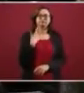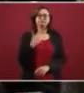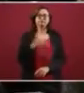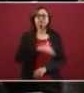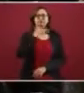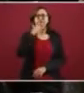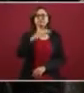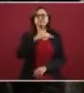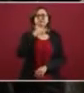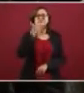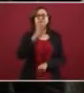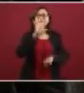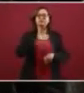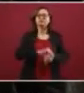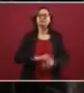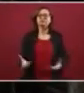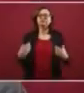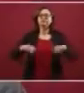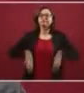corrupción.